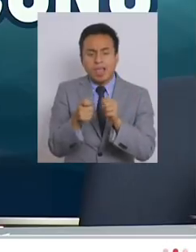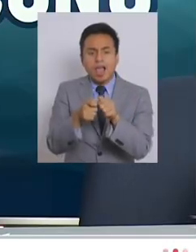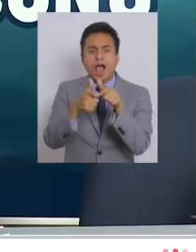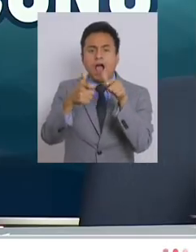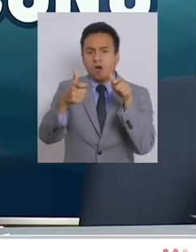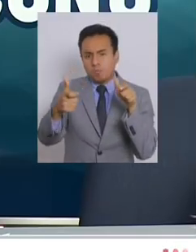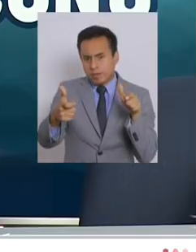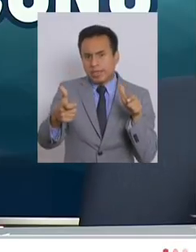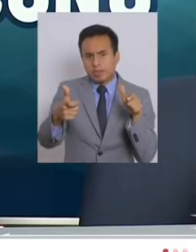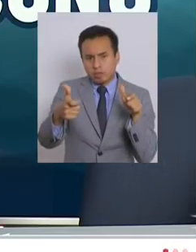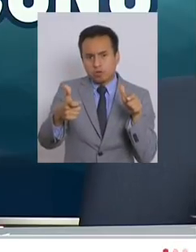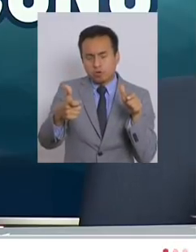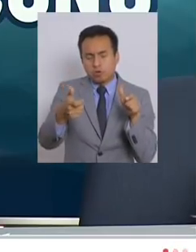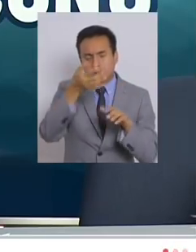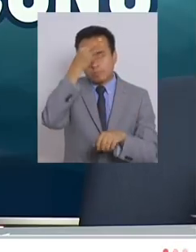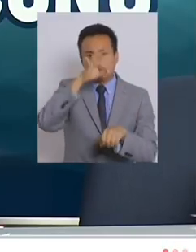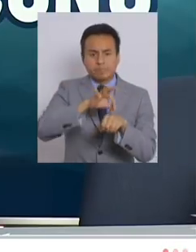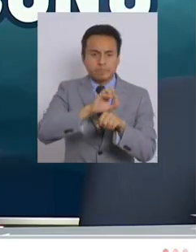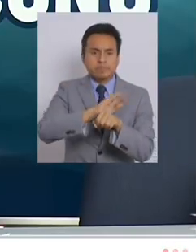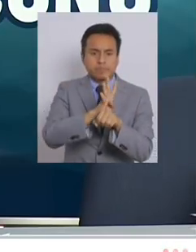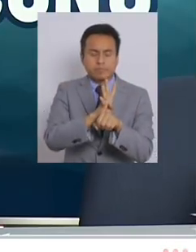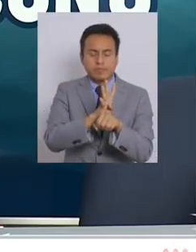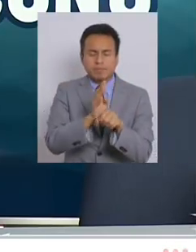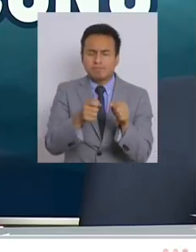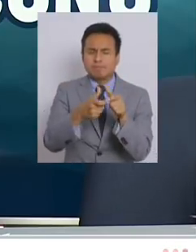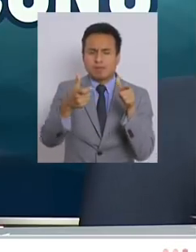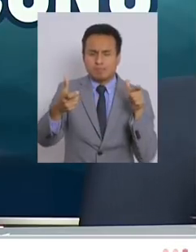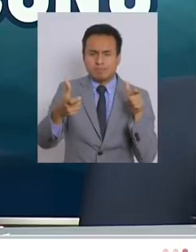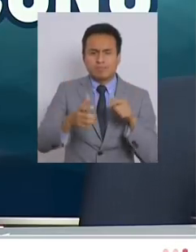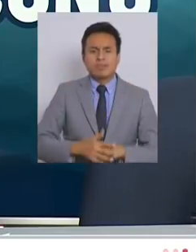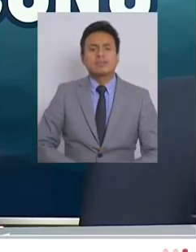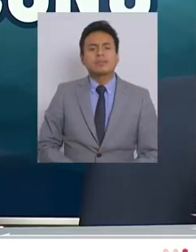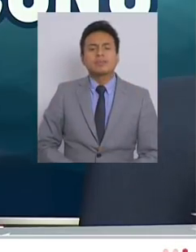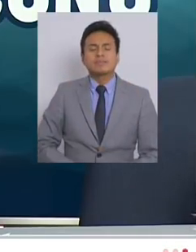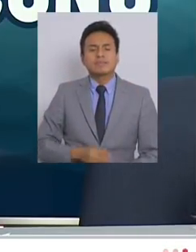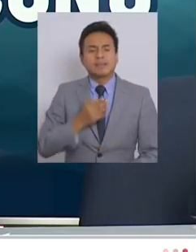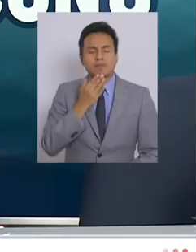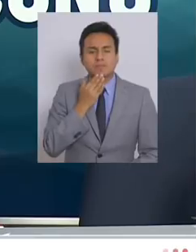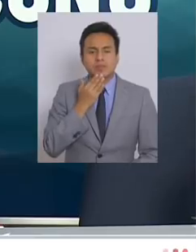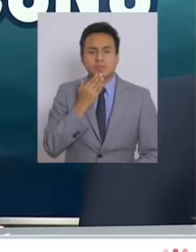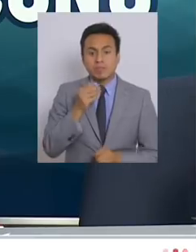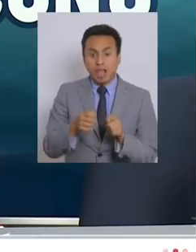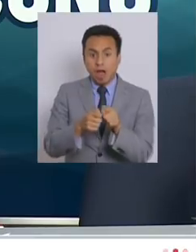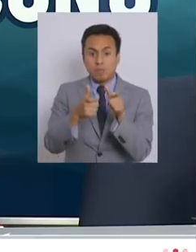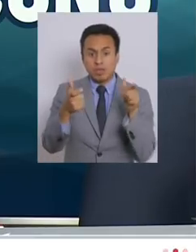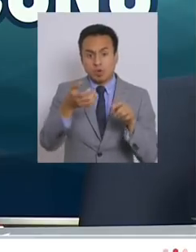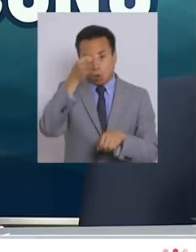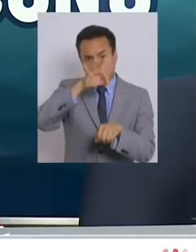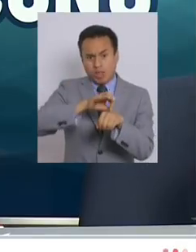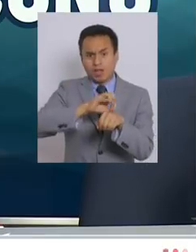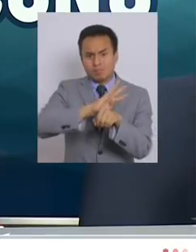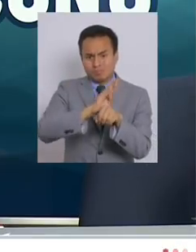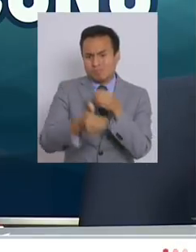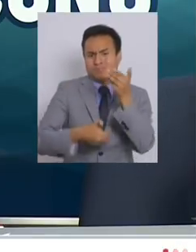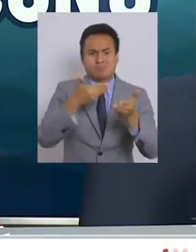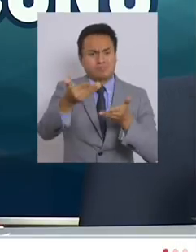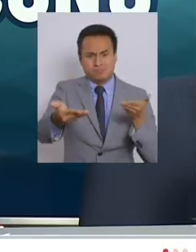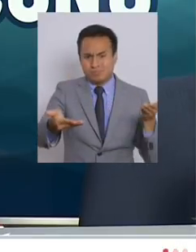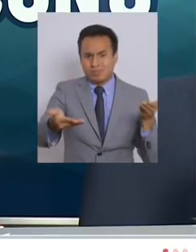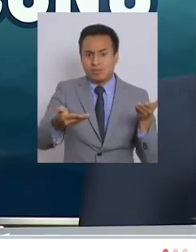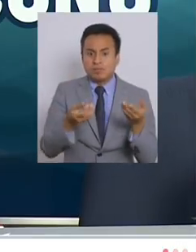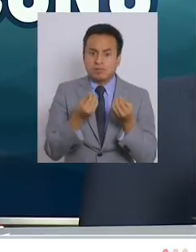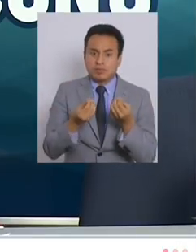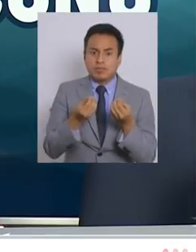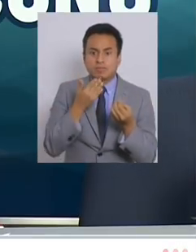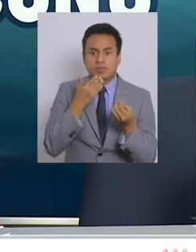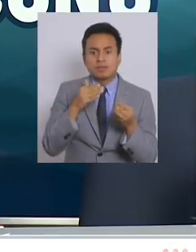del número de pacientes contagiados toda vez que aumentan los contagios evidentemente que en forma